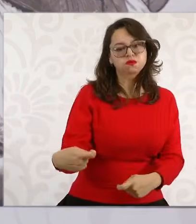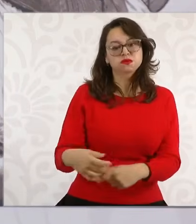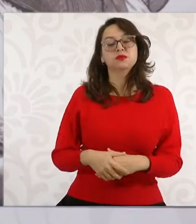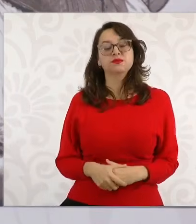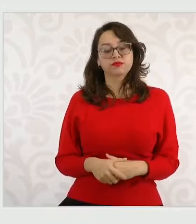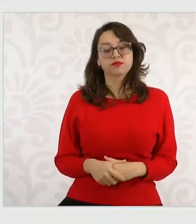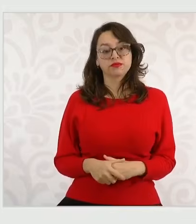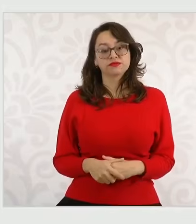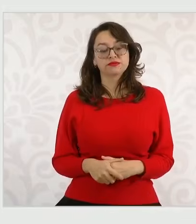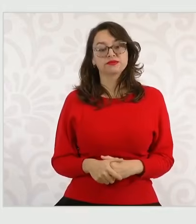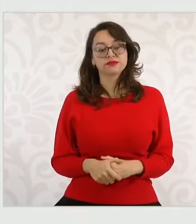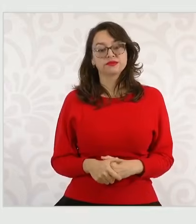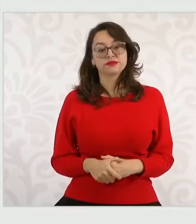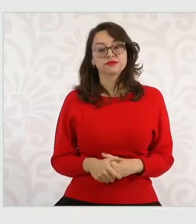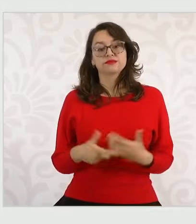valores